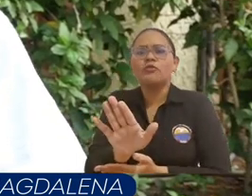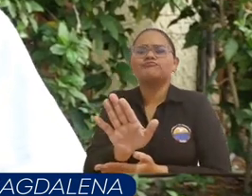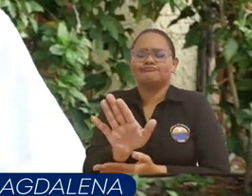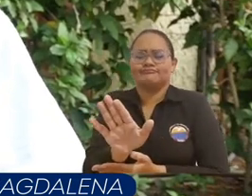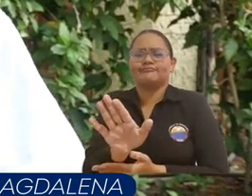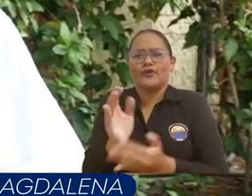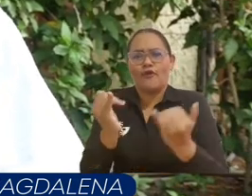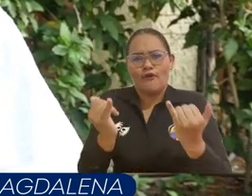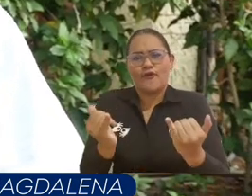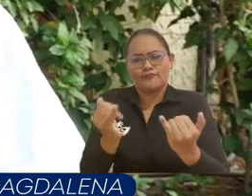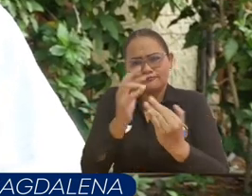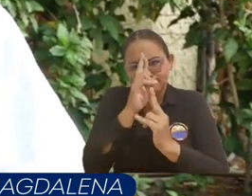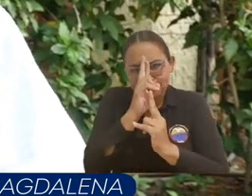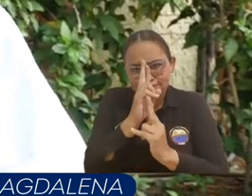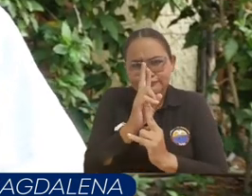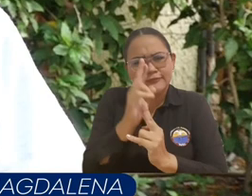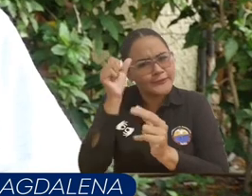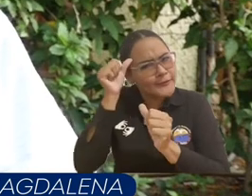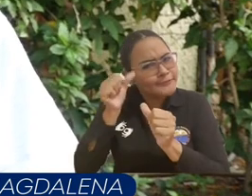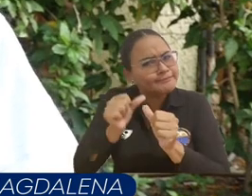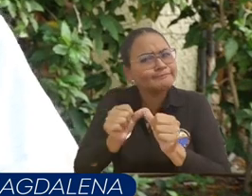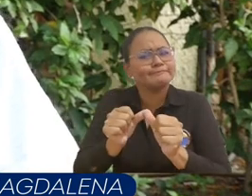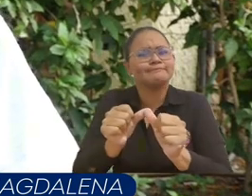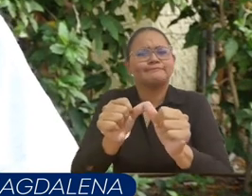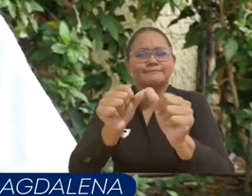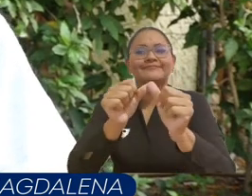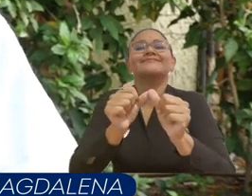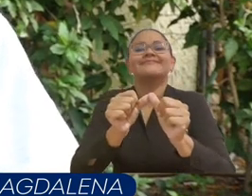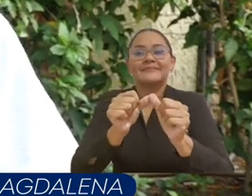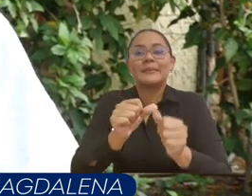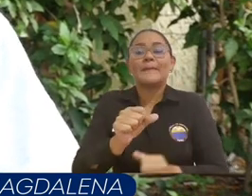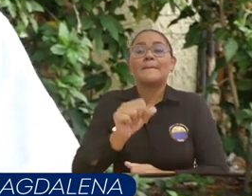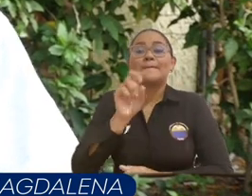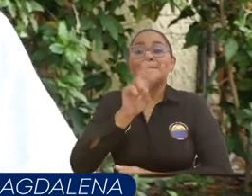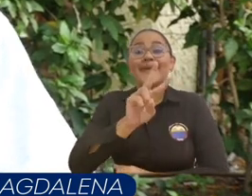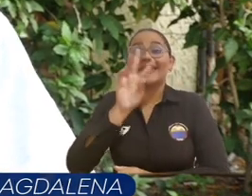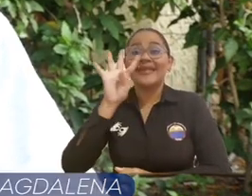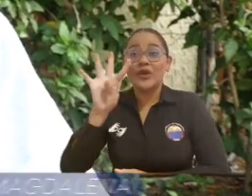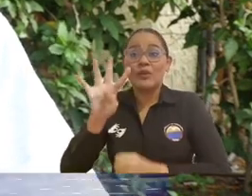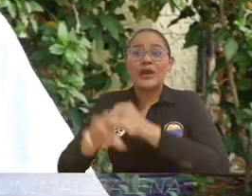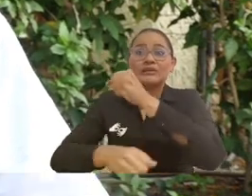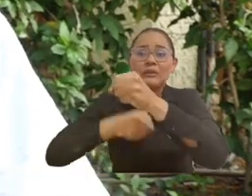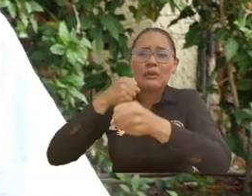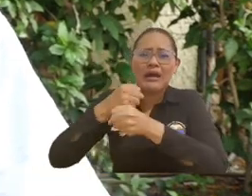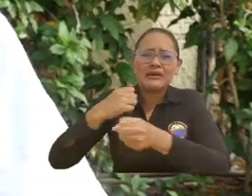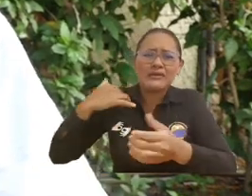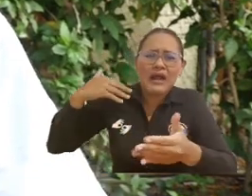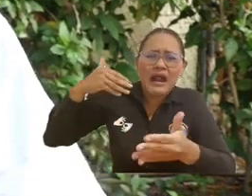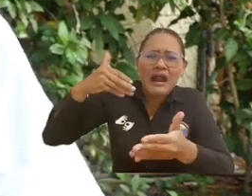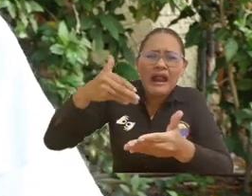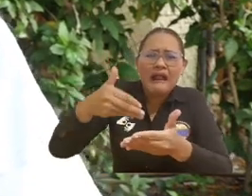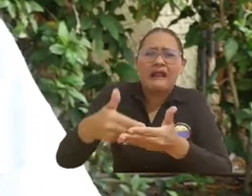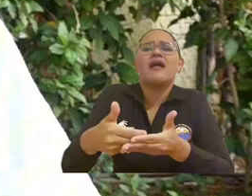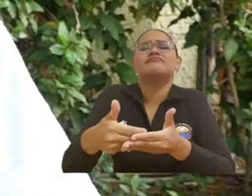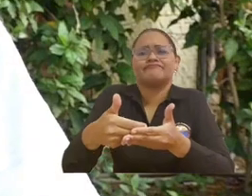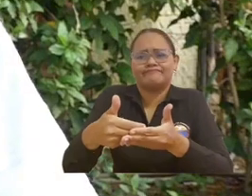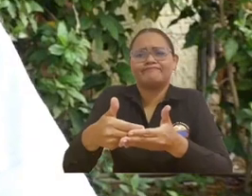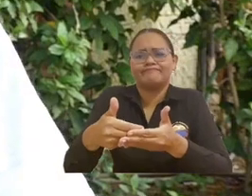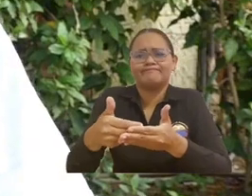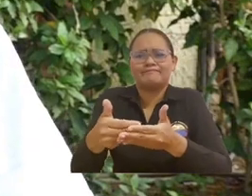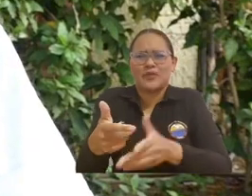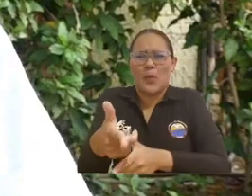en conmemoración por los 24 años del asesinato del estudiante